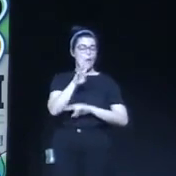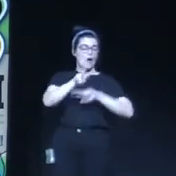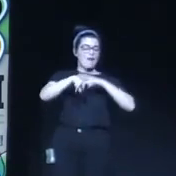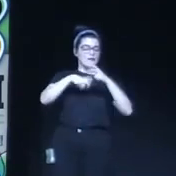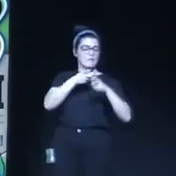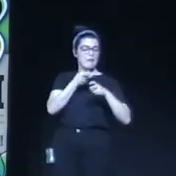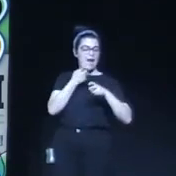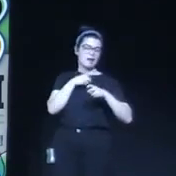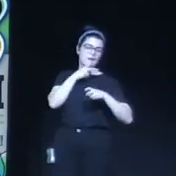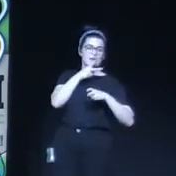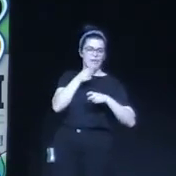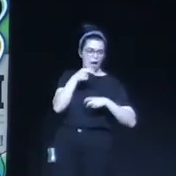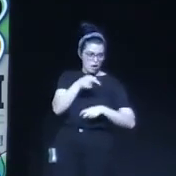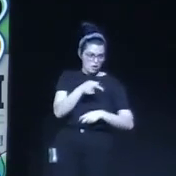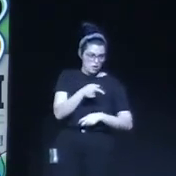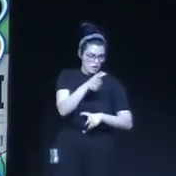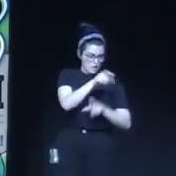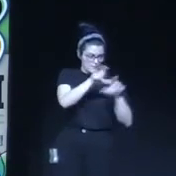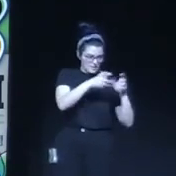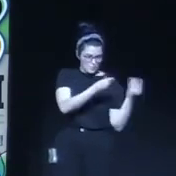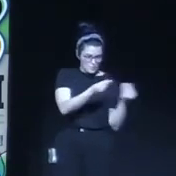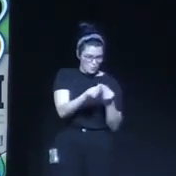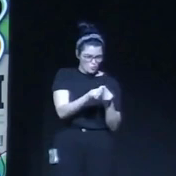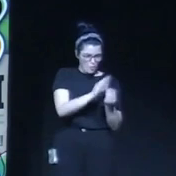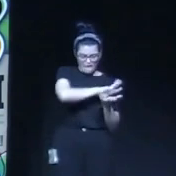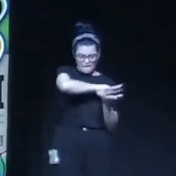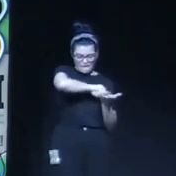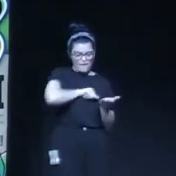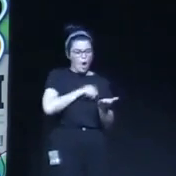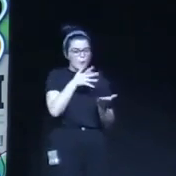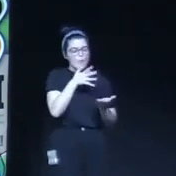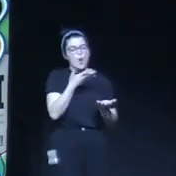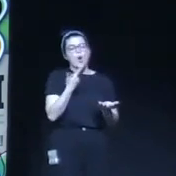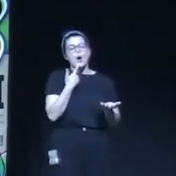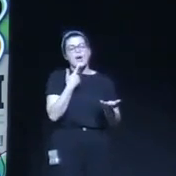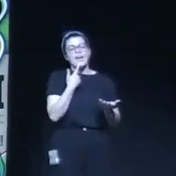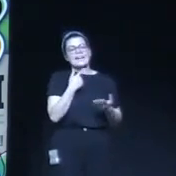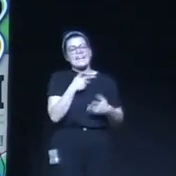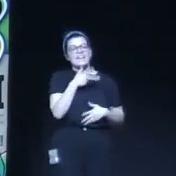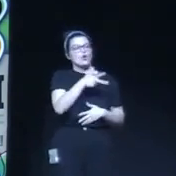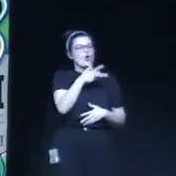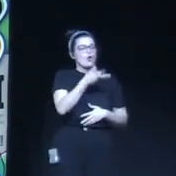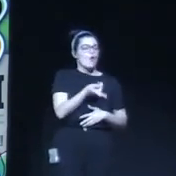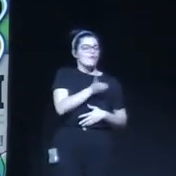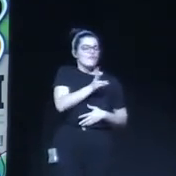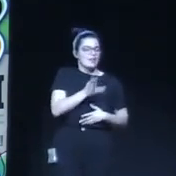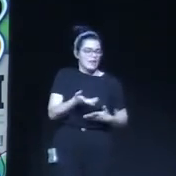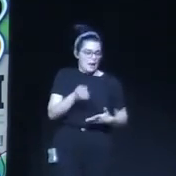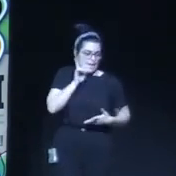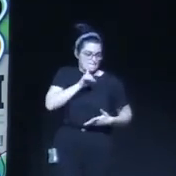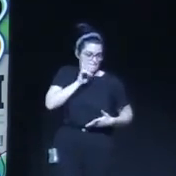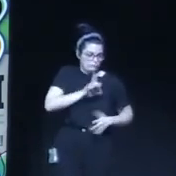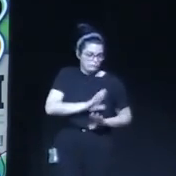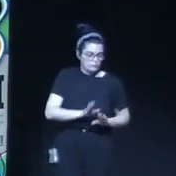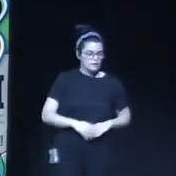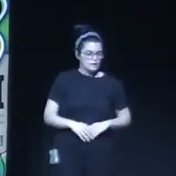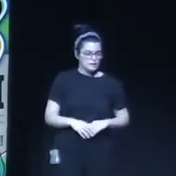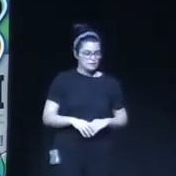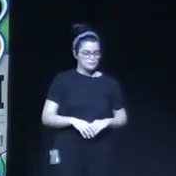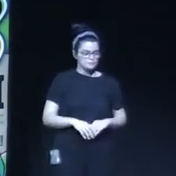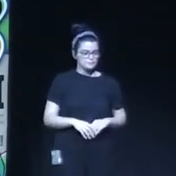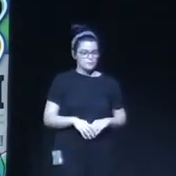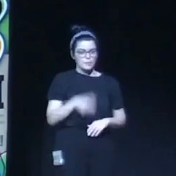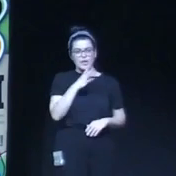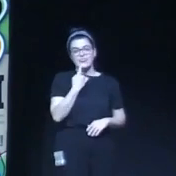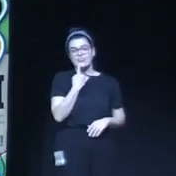sacando cantidad de dinero, porque todo el tema del hidrógeno verde, entre comillas, es una falacia. O los e-fuel, que se supone que van